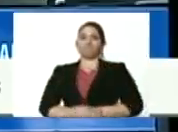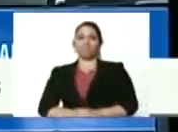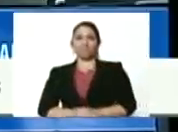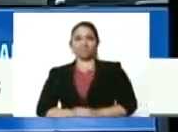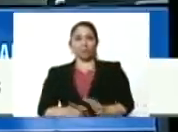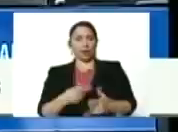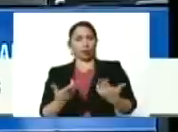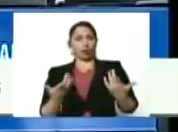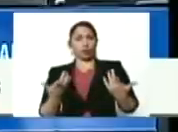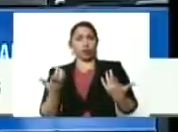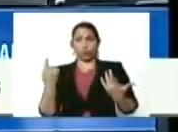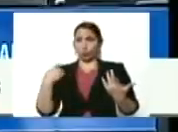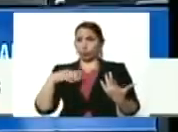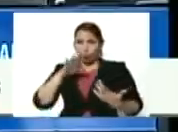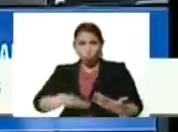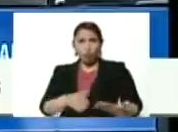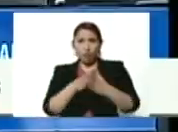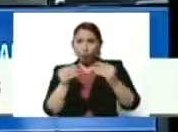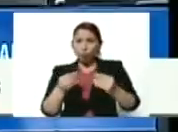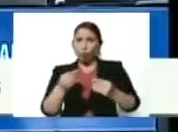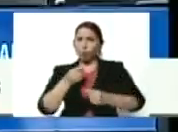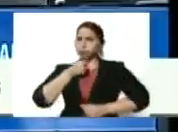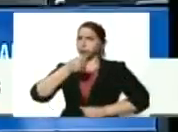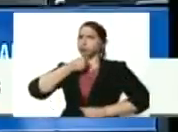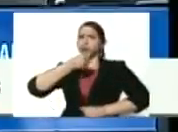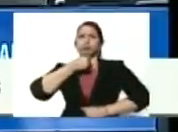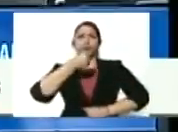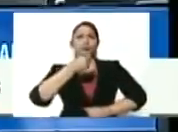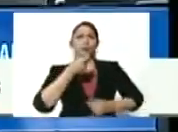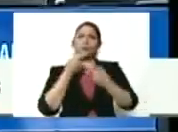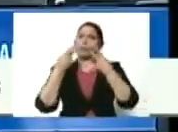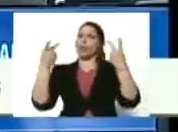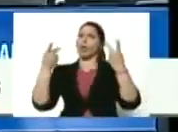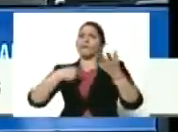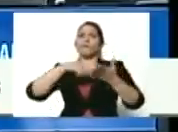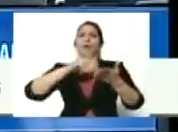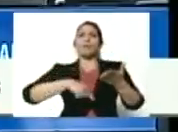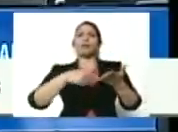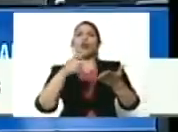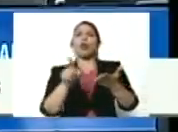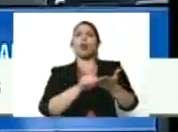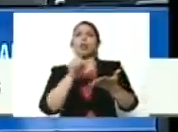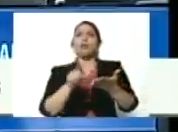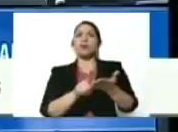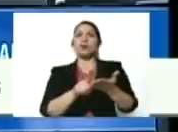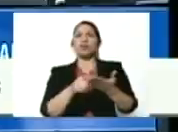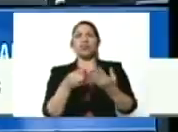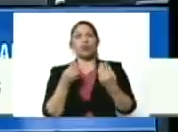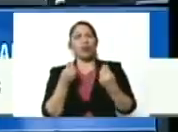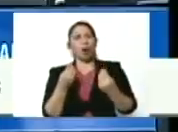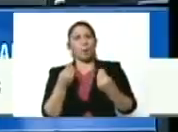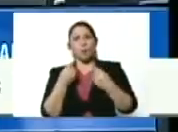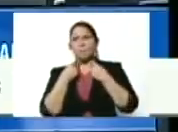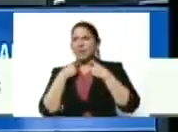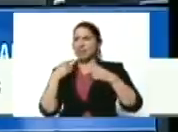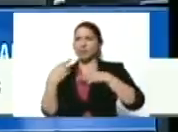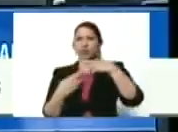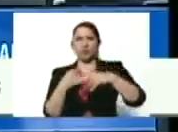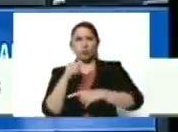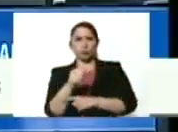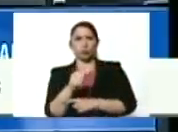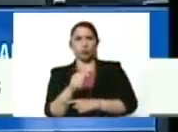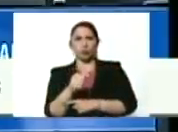y estuviera en todos los portales declarando y firmando libros. ¿Cómo perdimos la revolución? Sería un gran